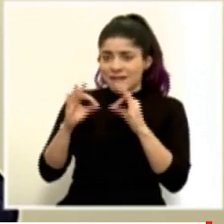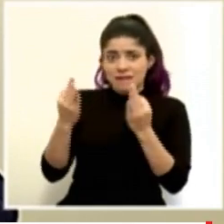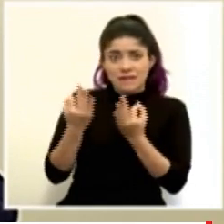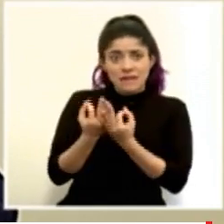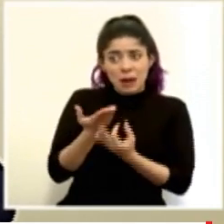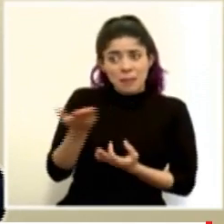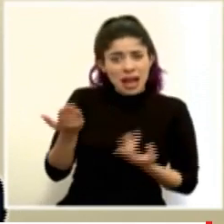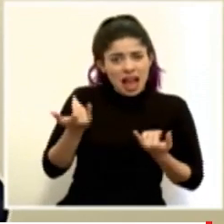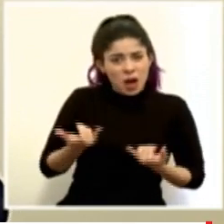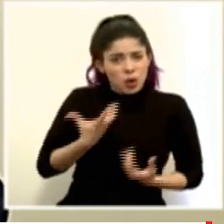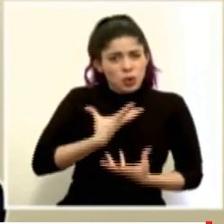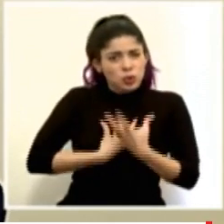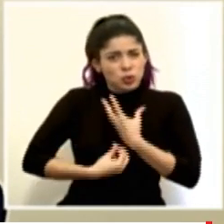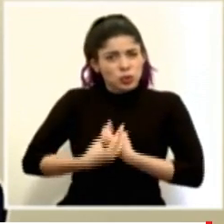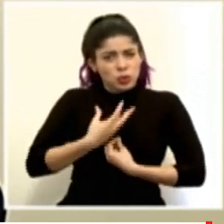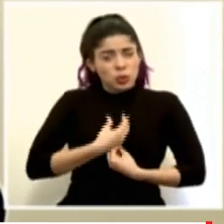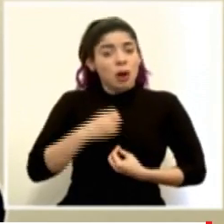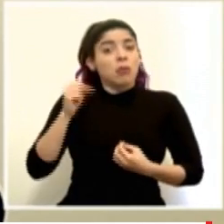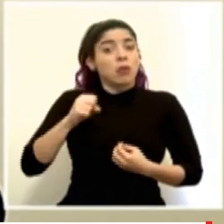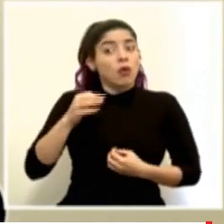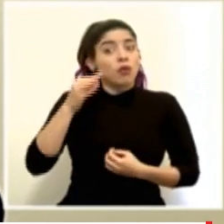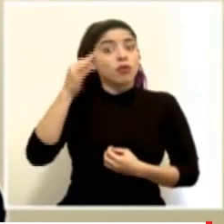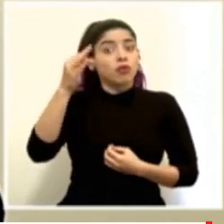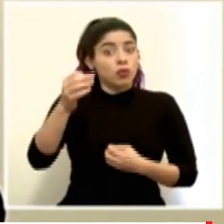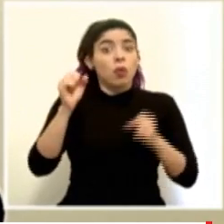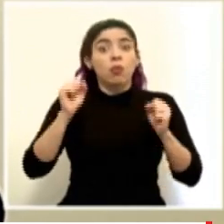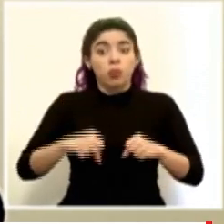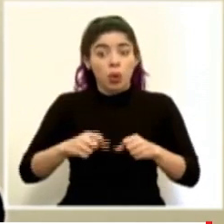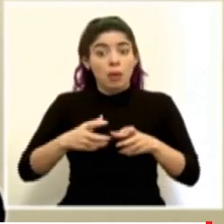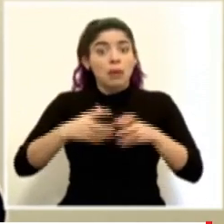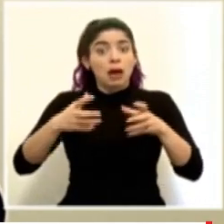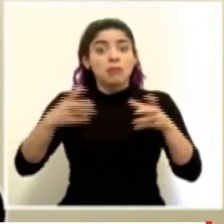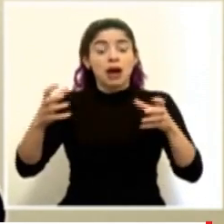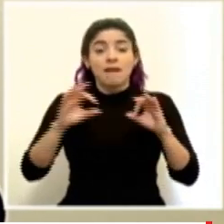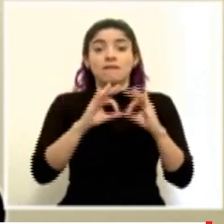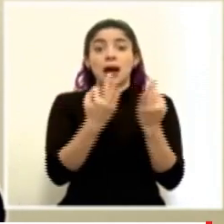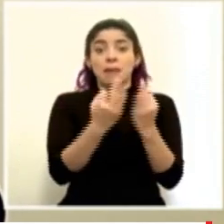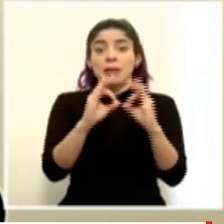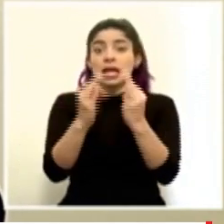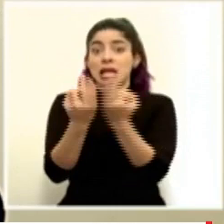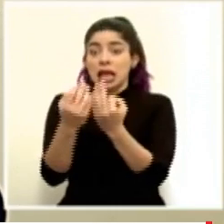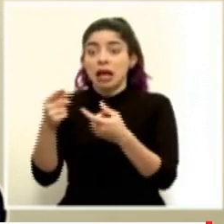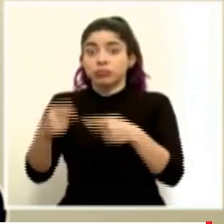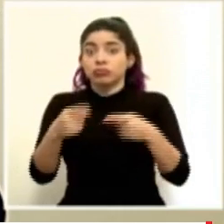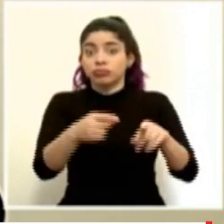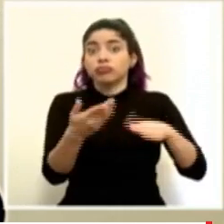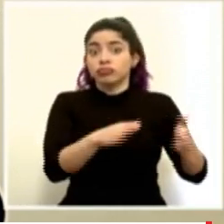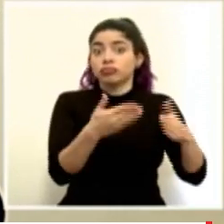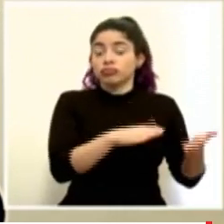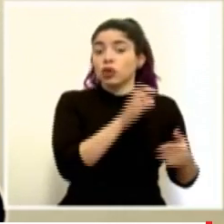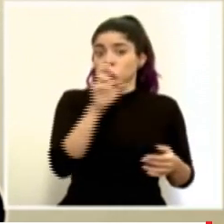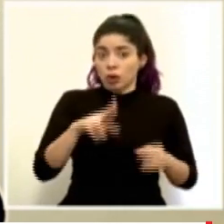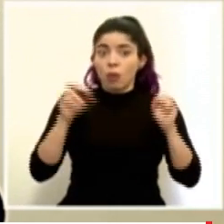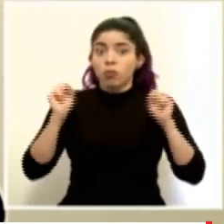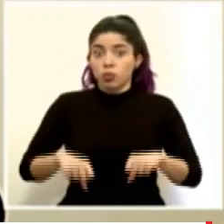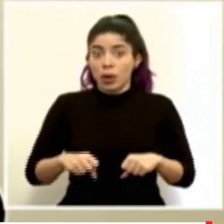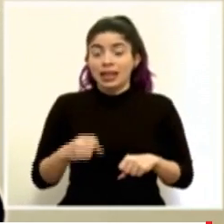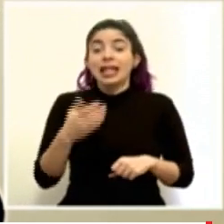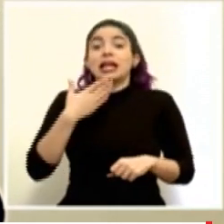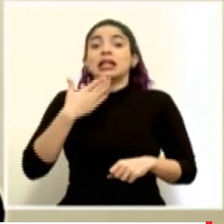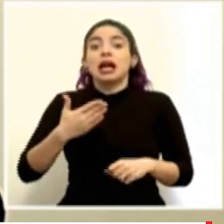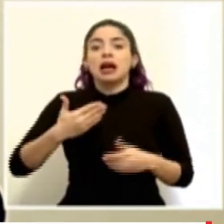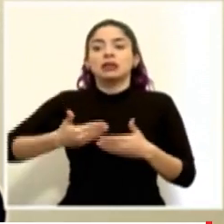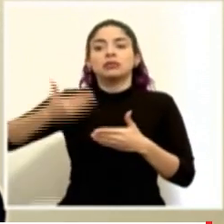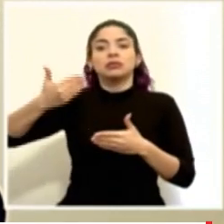que están sufriendo y que podrían ser muchísimas más, en este momento podríamos tener muchísimas más fallecimientos en Costa Rica si no hubiéramos hecho